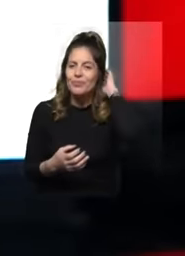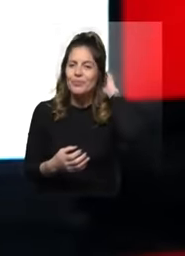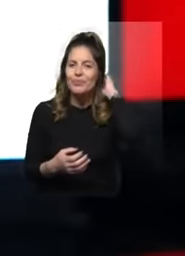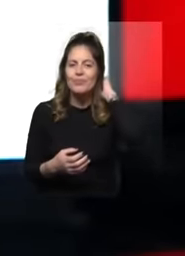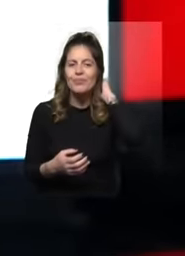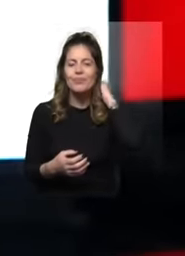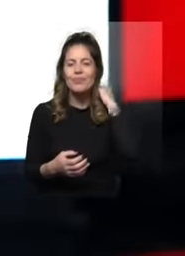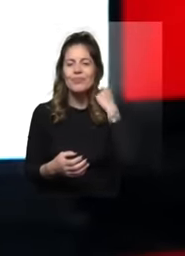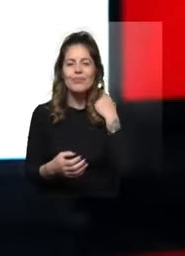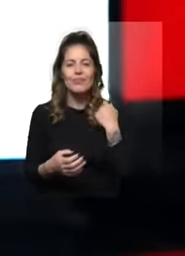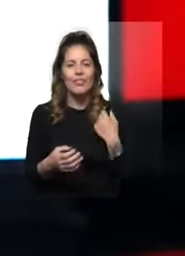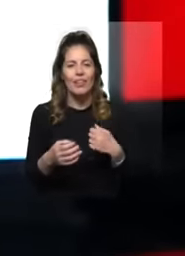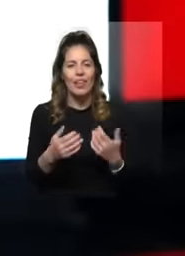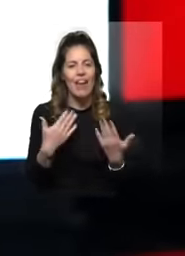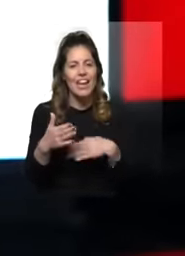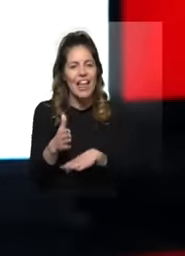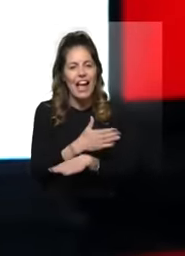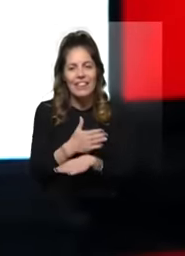contemporáneamente a Rubén y un poquitito antes.